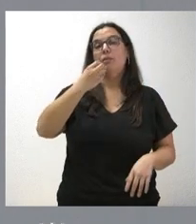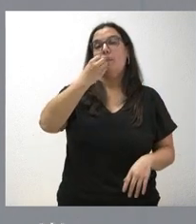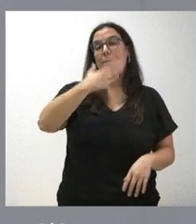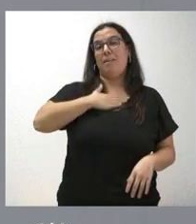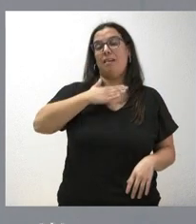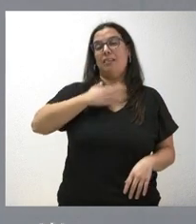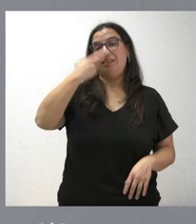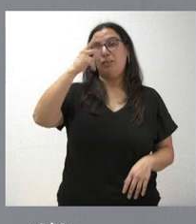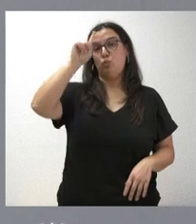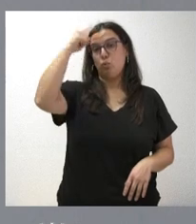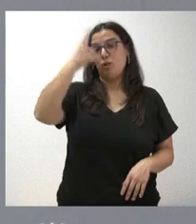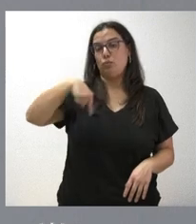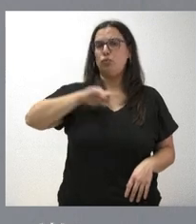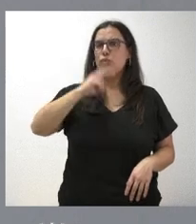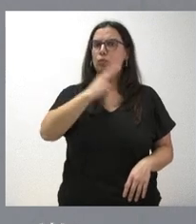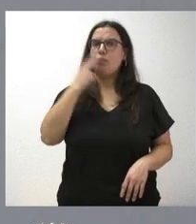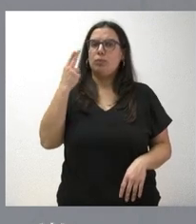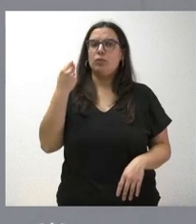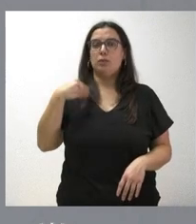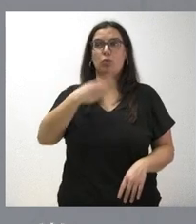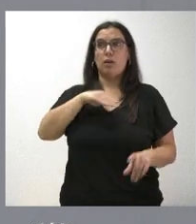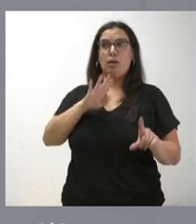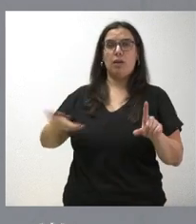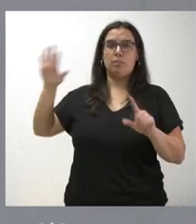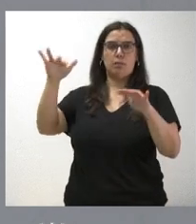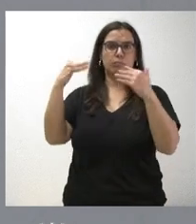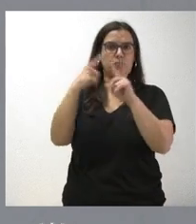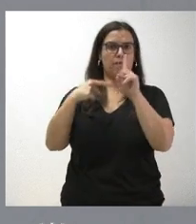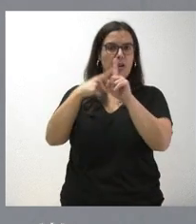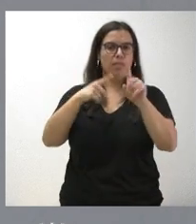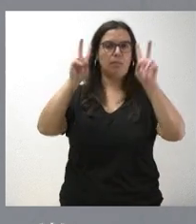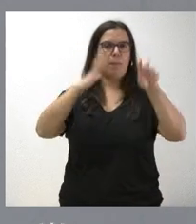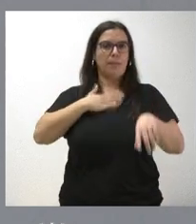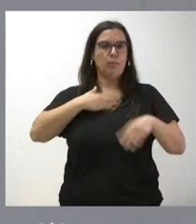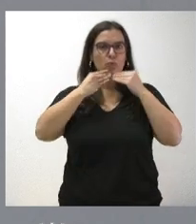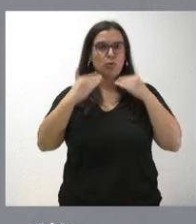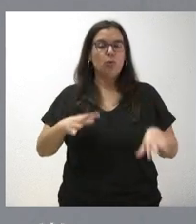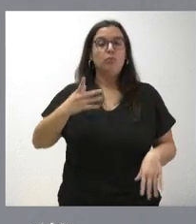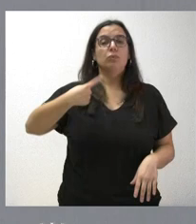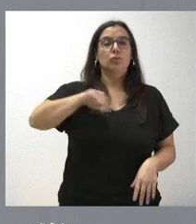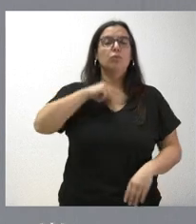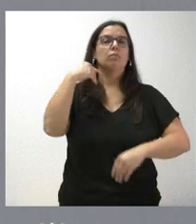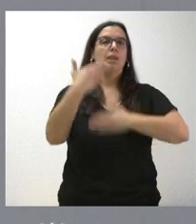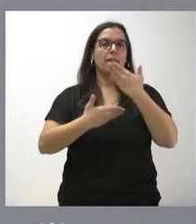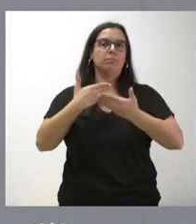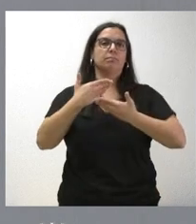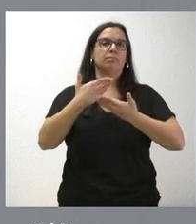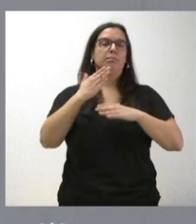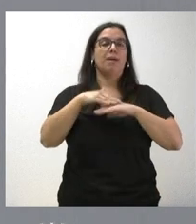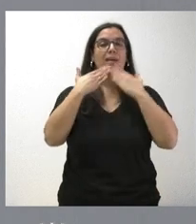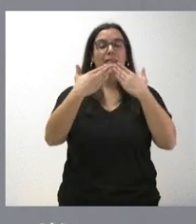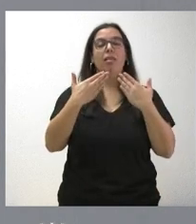compromiso que tiene nuestra comunidad Autónoma como referencia dentro de España en patrimonio histórico y lo que hacemos es seguir avanzando en este caso a través de